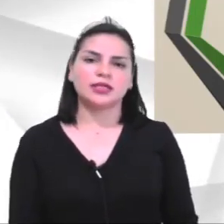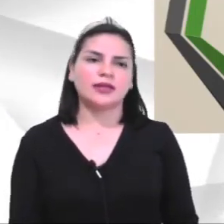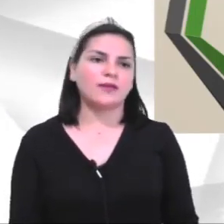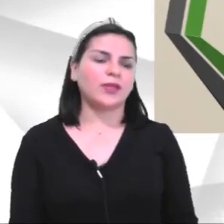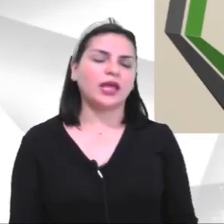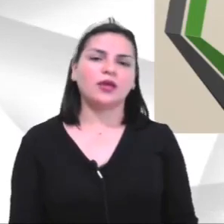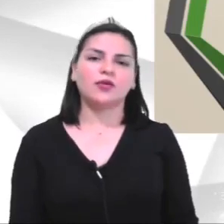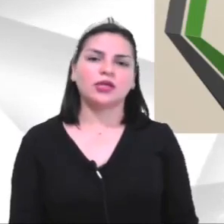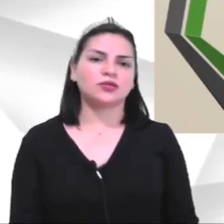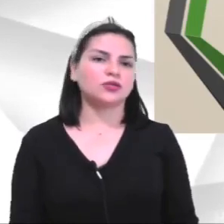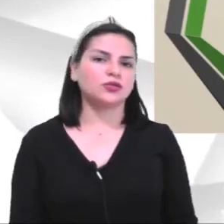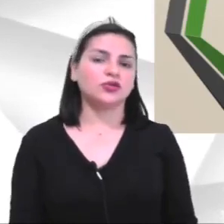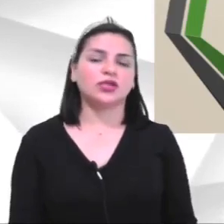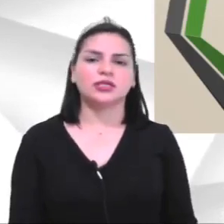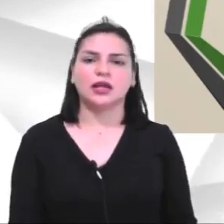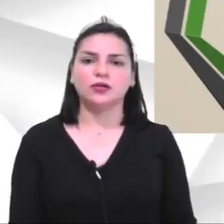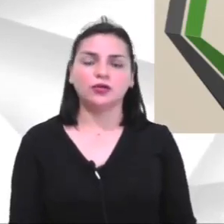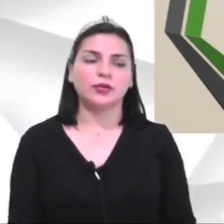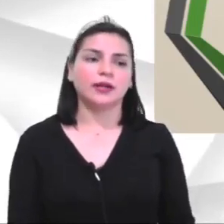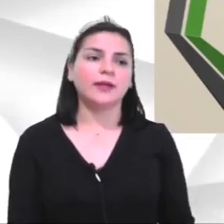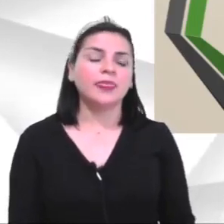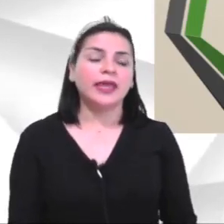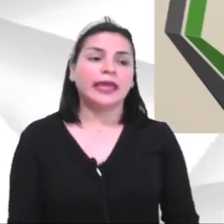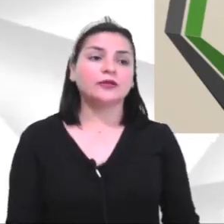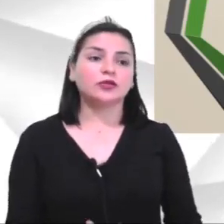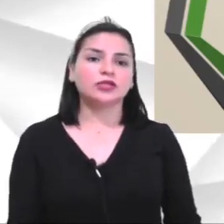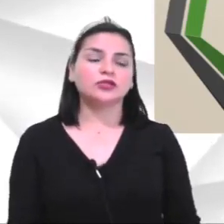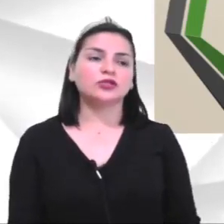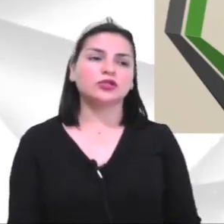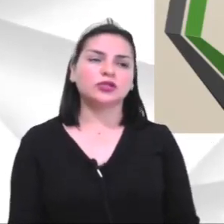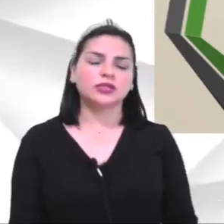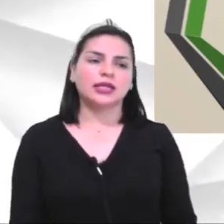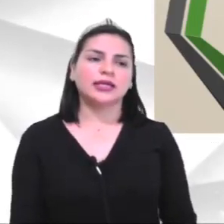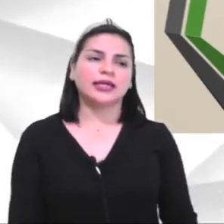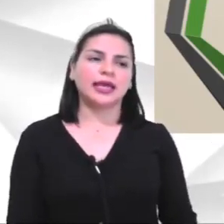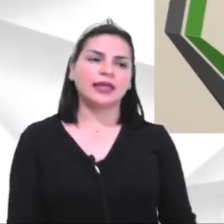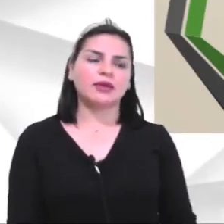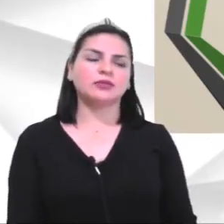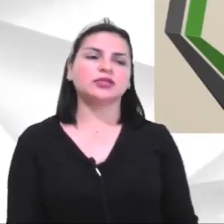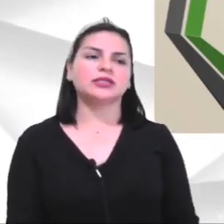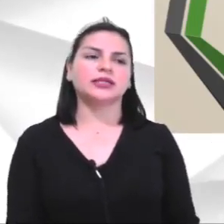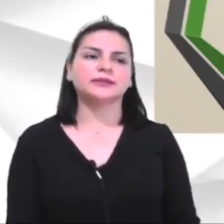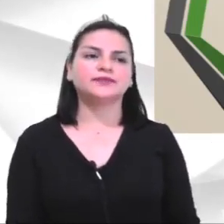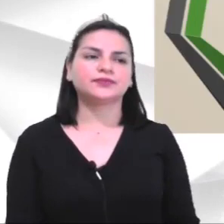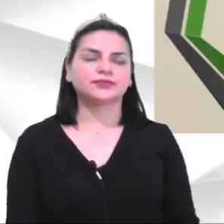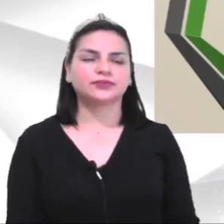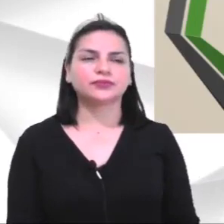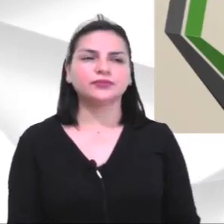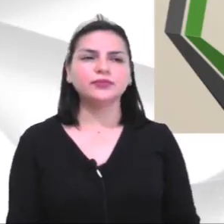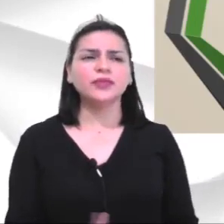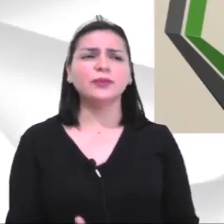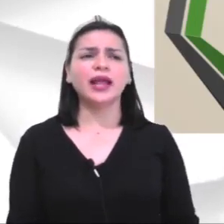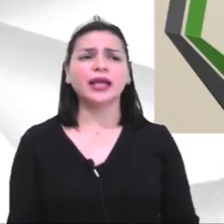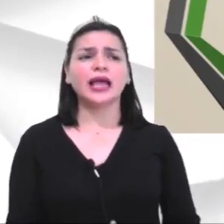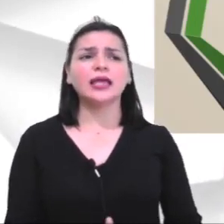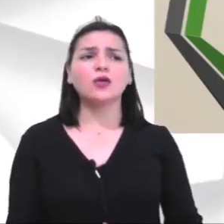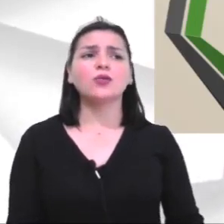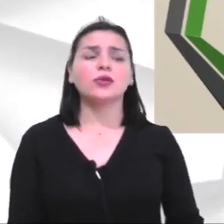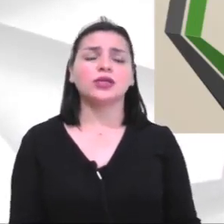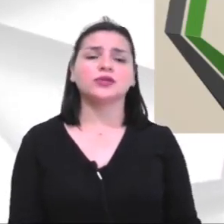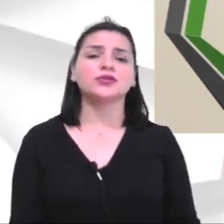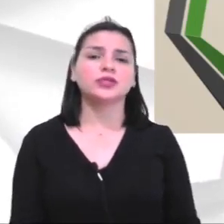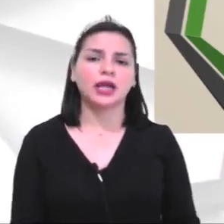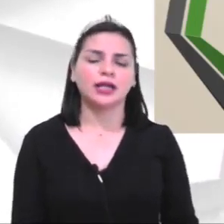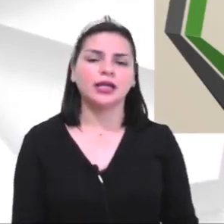oportunidades, ya sea de empleo, de estudio, de salud, ¿verdad? Entonces, nosotros, ¿qué debemos hacer? Para que haya